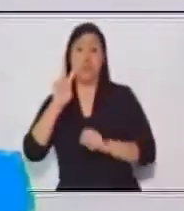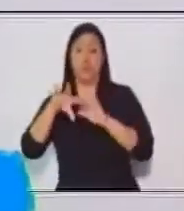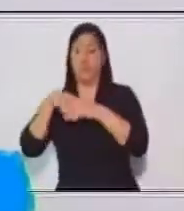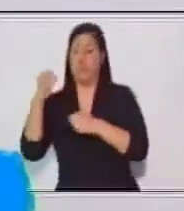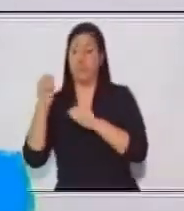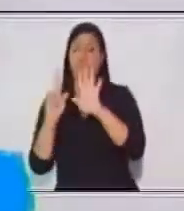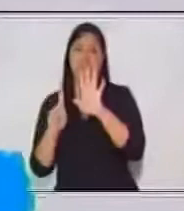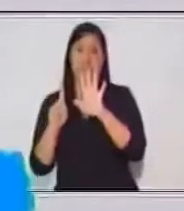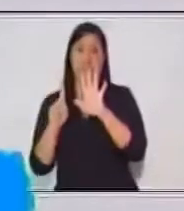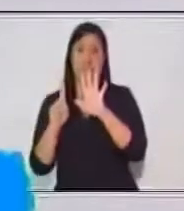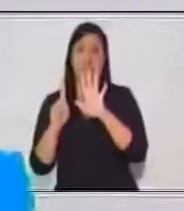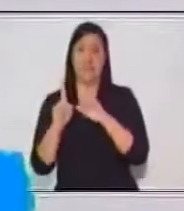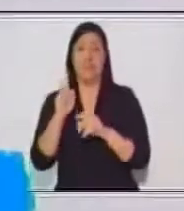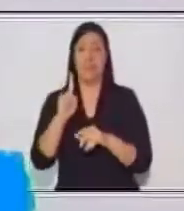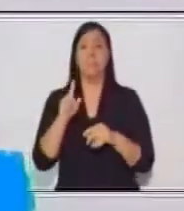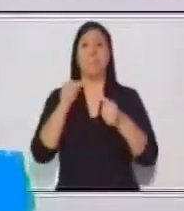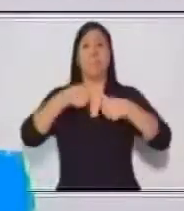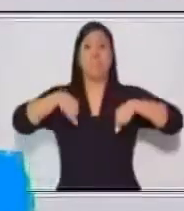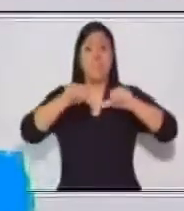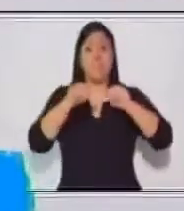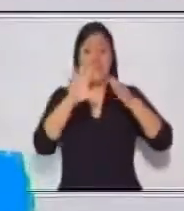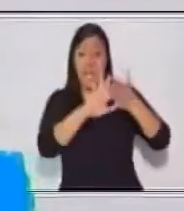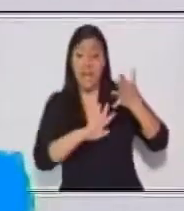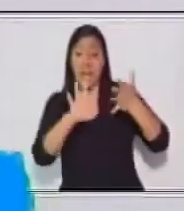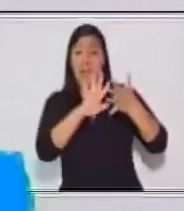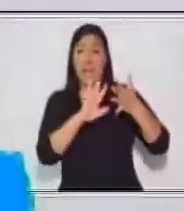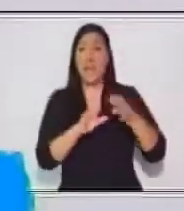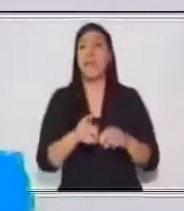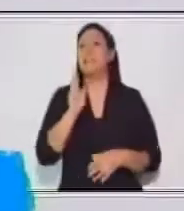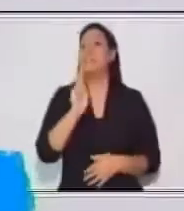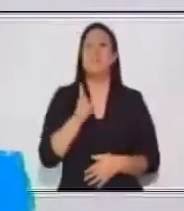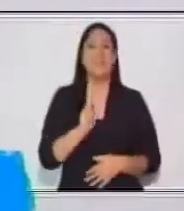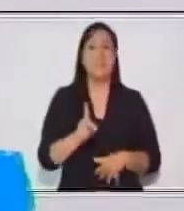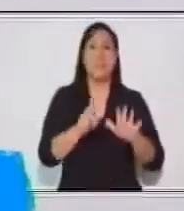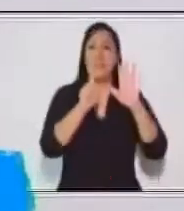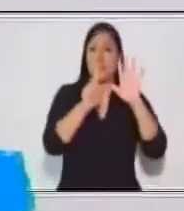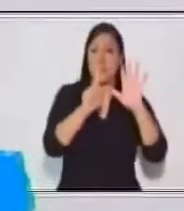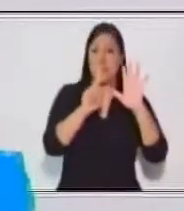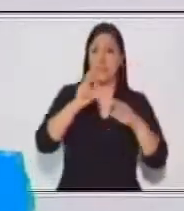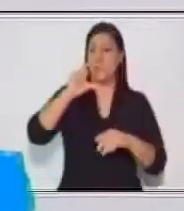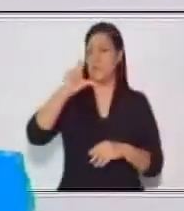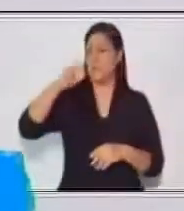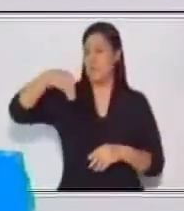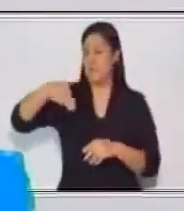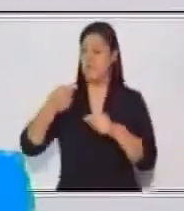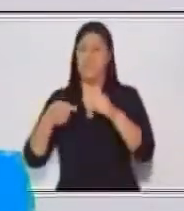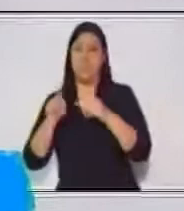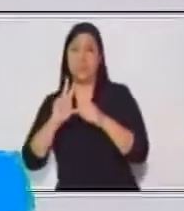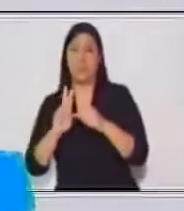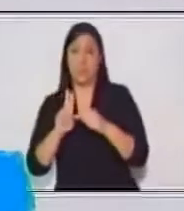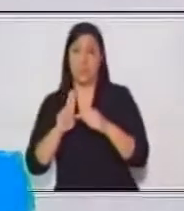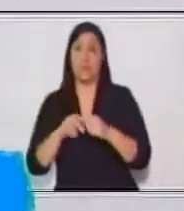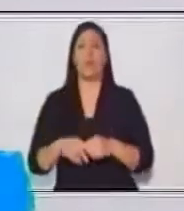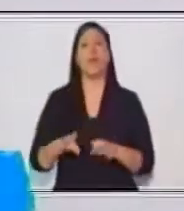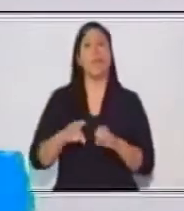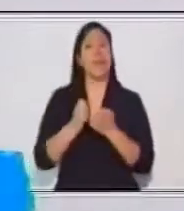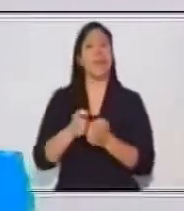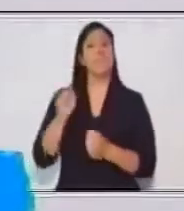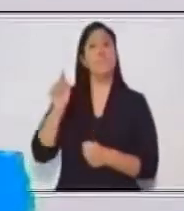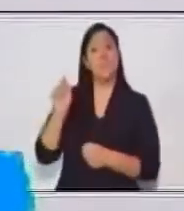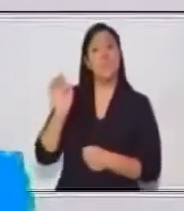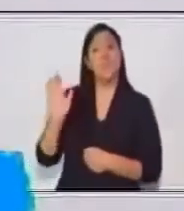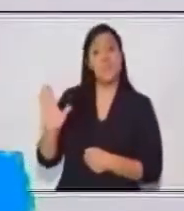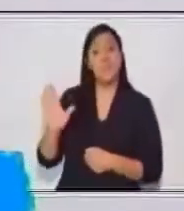y el área siempre van a ser 6 centímetros cuadrados. Entonces, de esos cuadrados, de